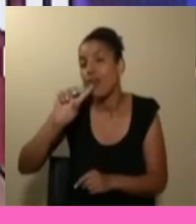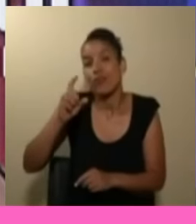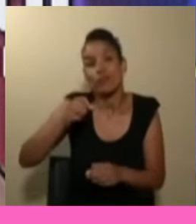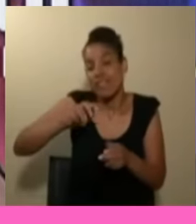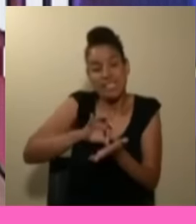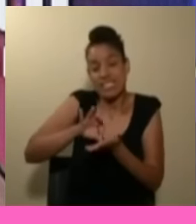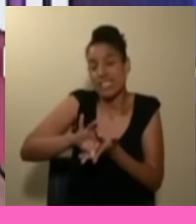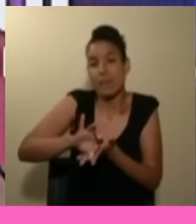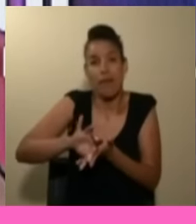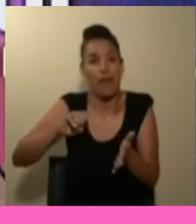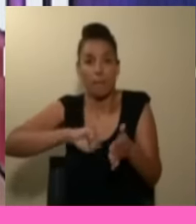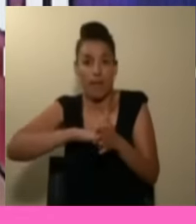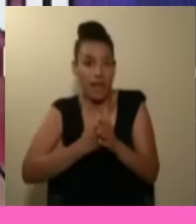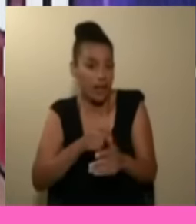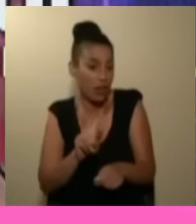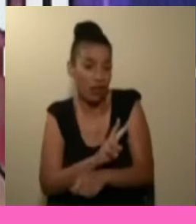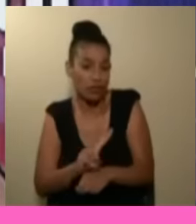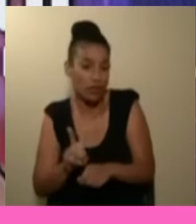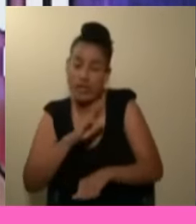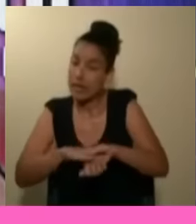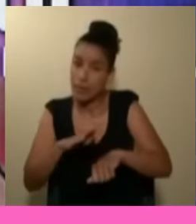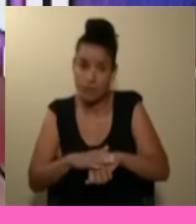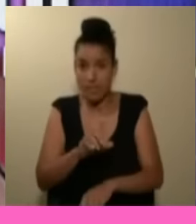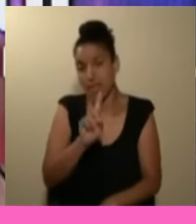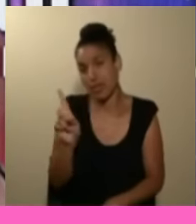sistema de controles, sino que